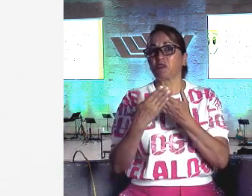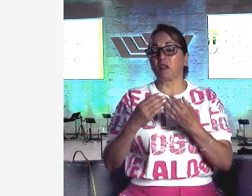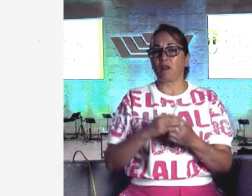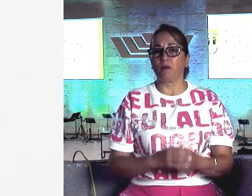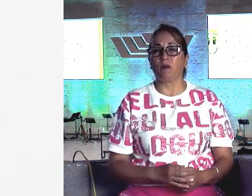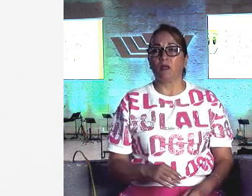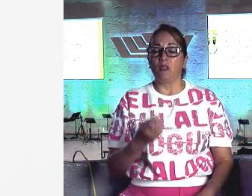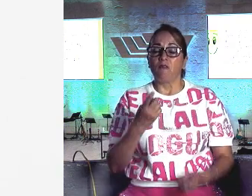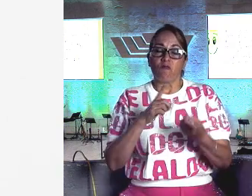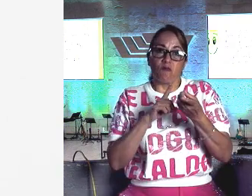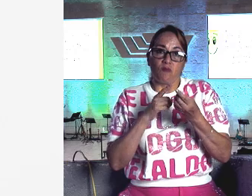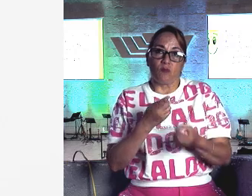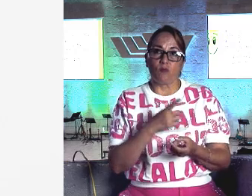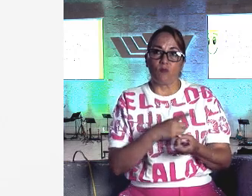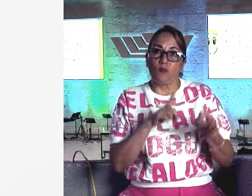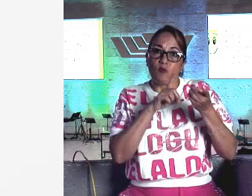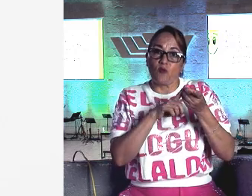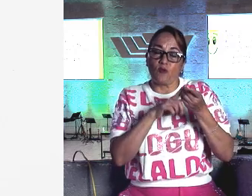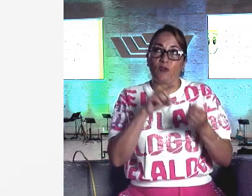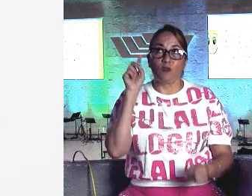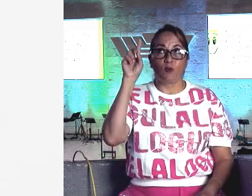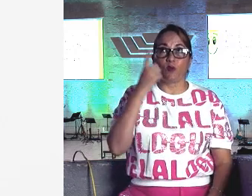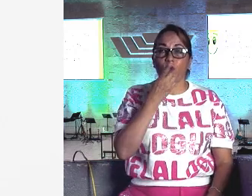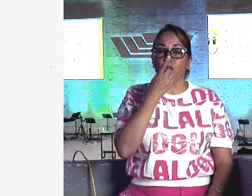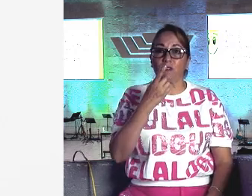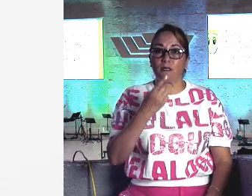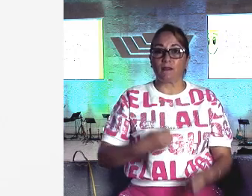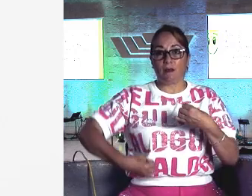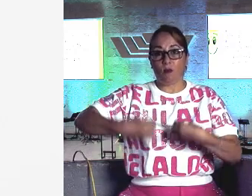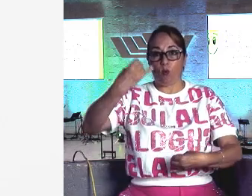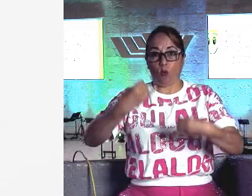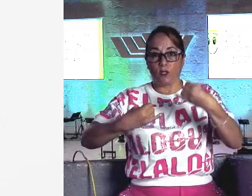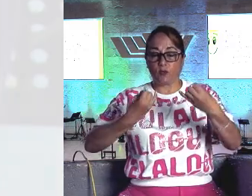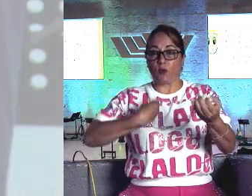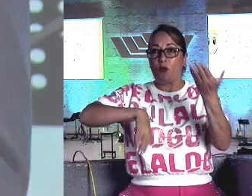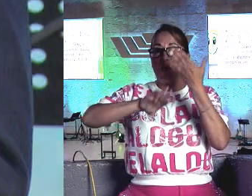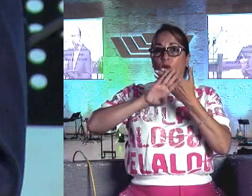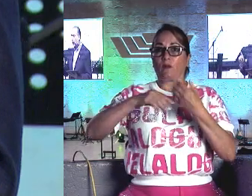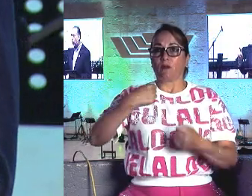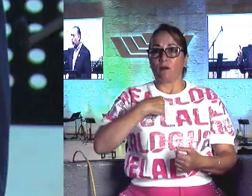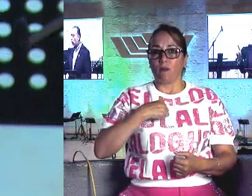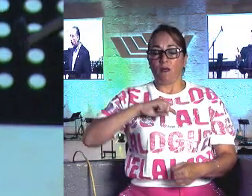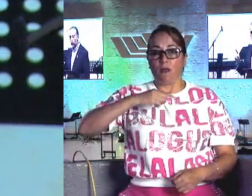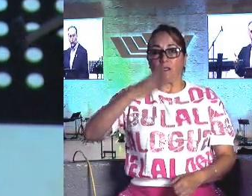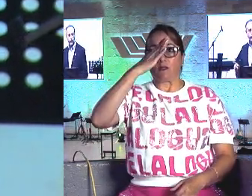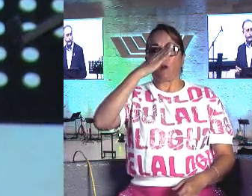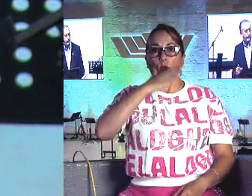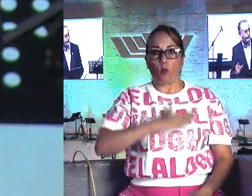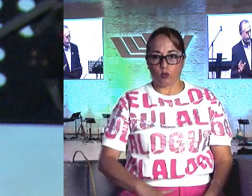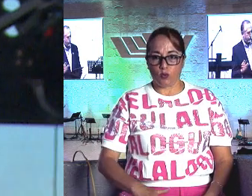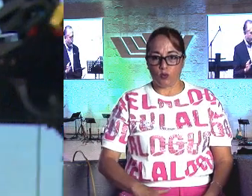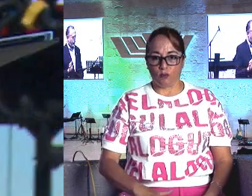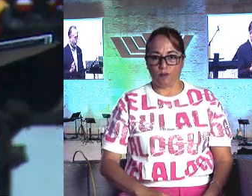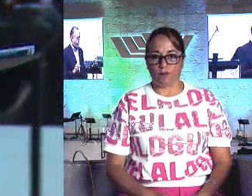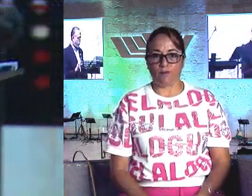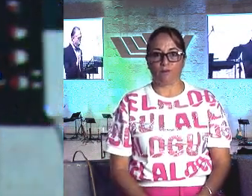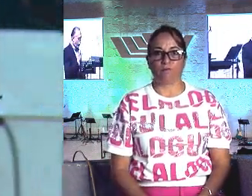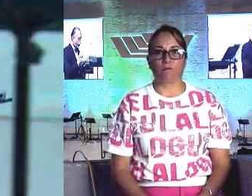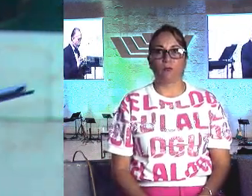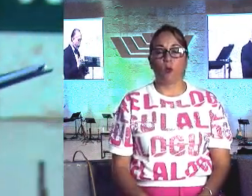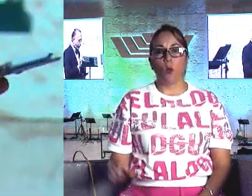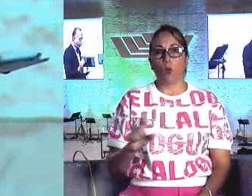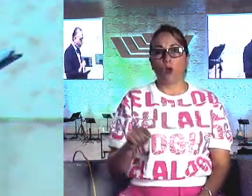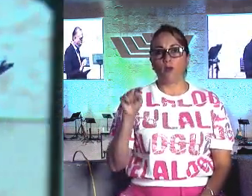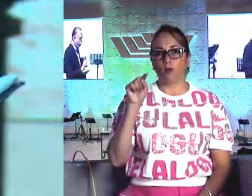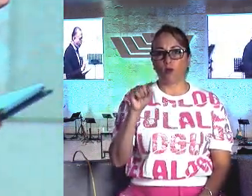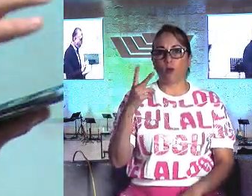en lo que dices y que tu juicio contra mí es justo. Ojo, Cuando tú